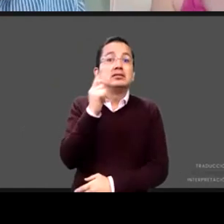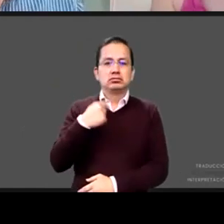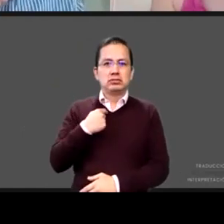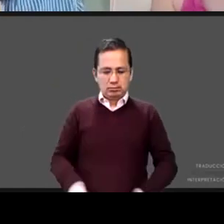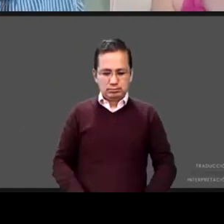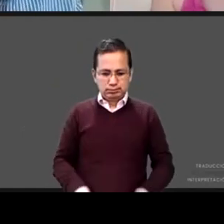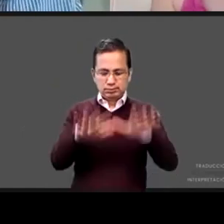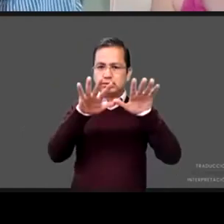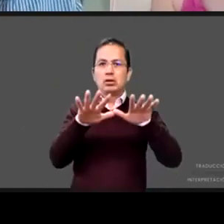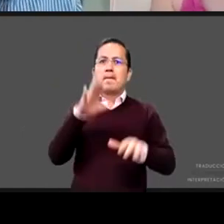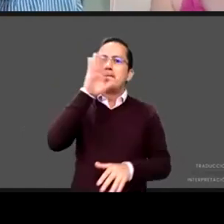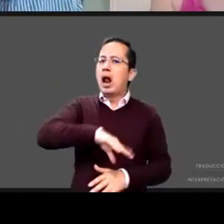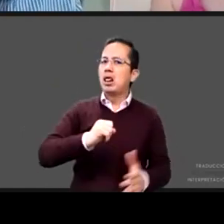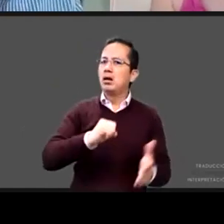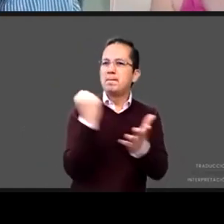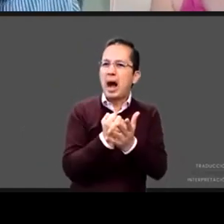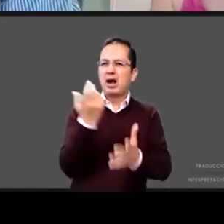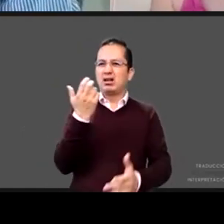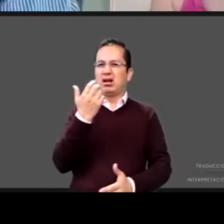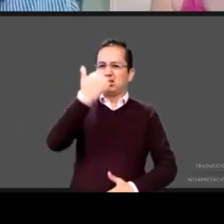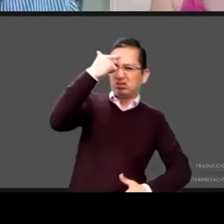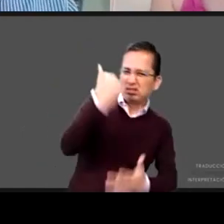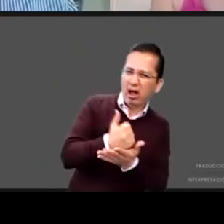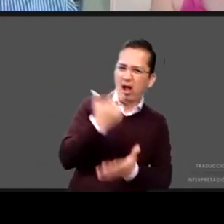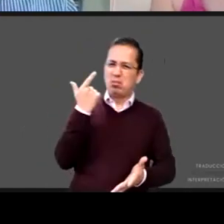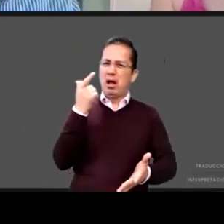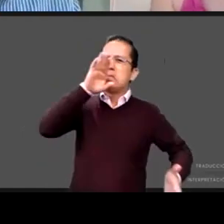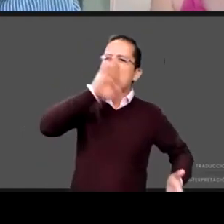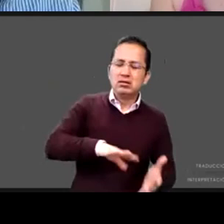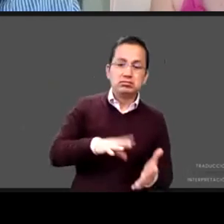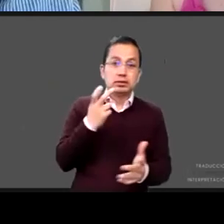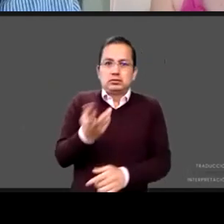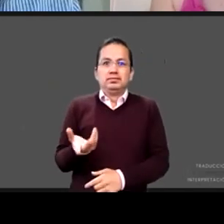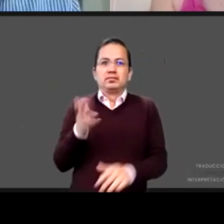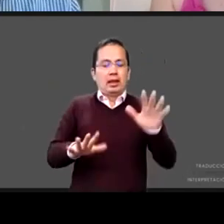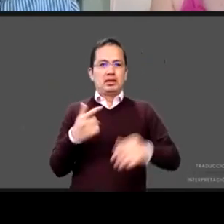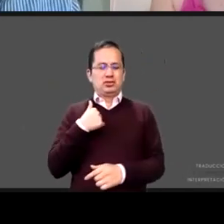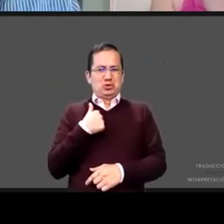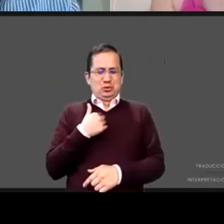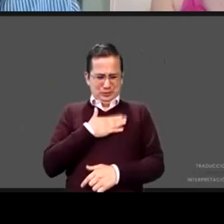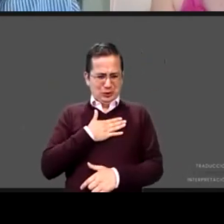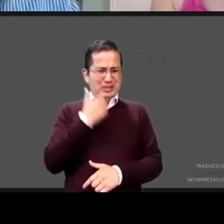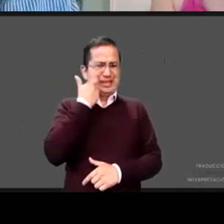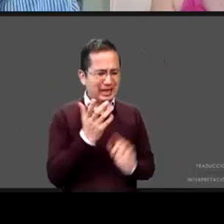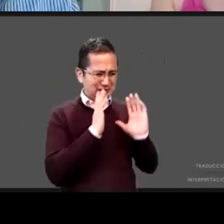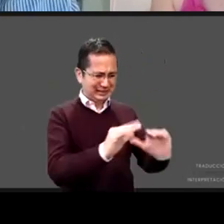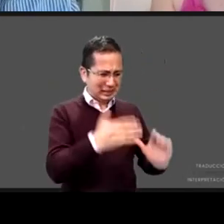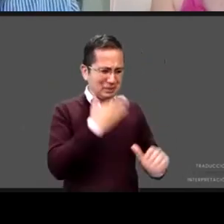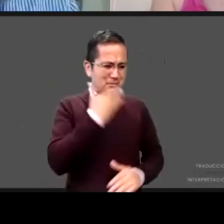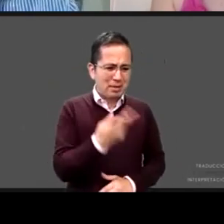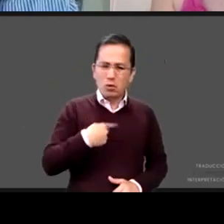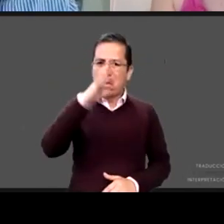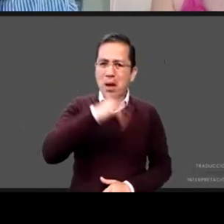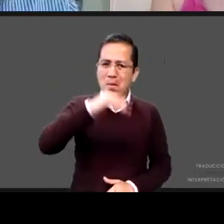se preguntaba en su primera intervención, ¿por qué no podemos avanzar más rápido? No quiero psicologizar la respuesta, son muchas las variables, pero una que no